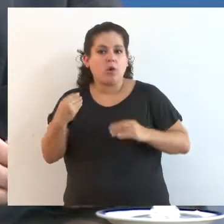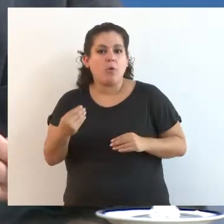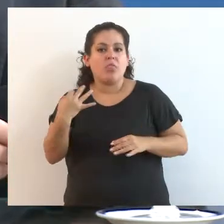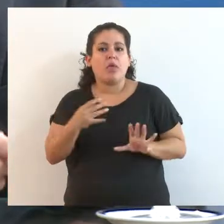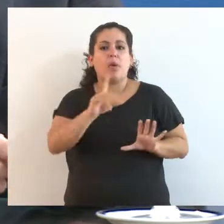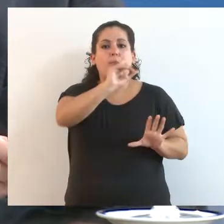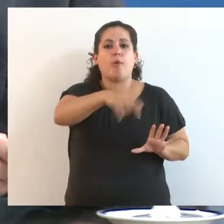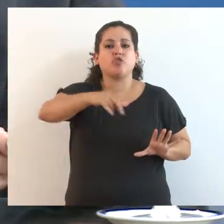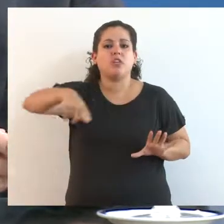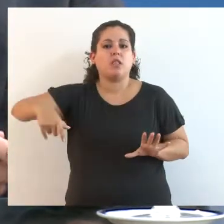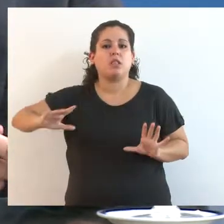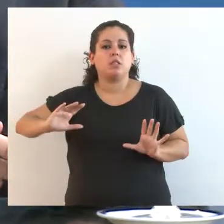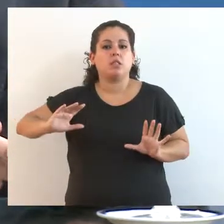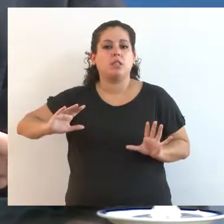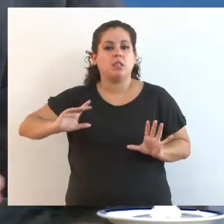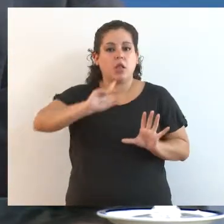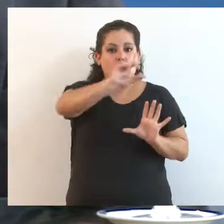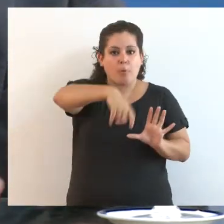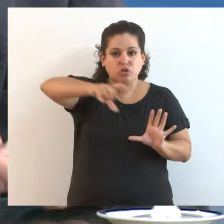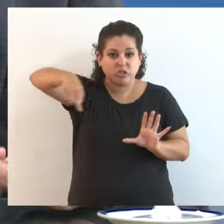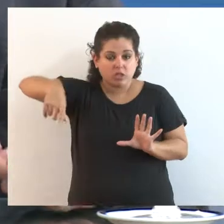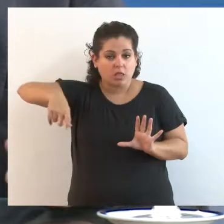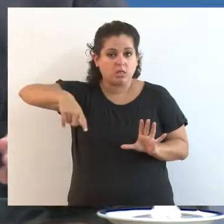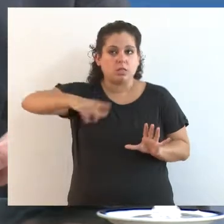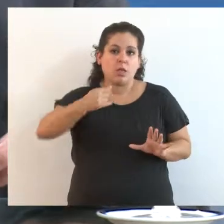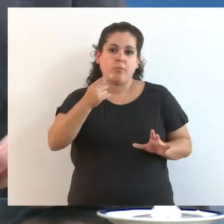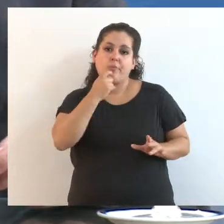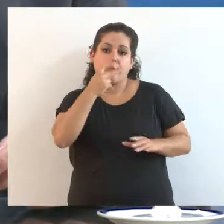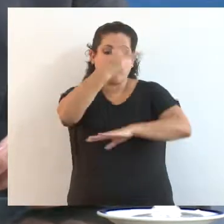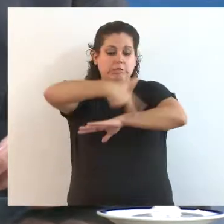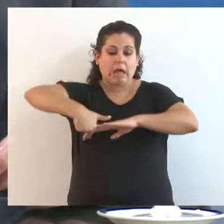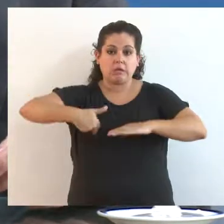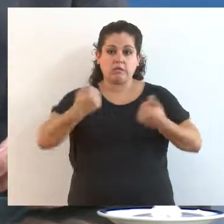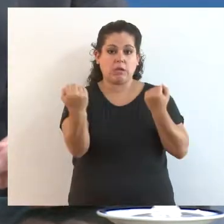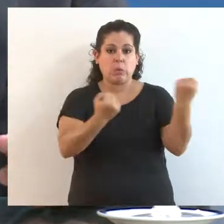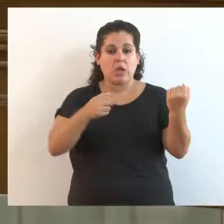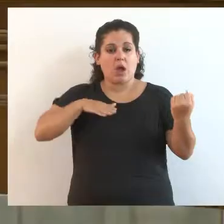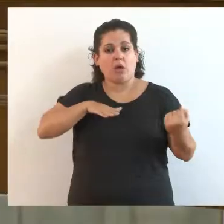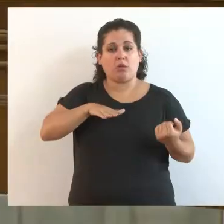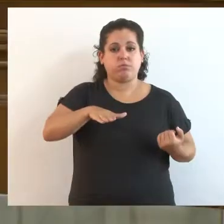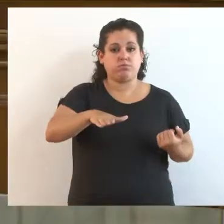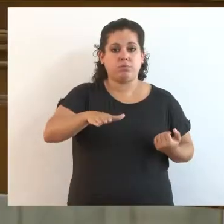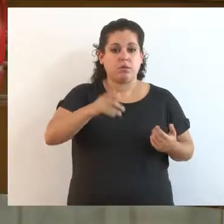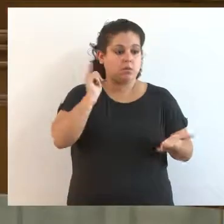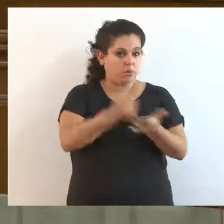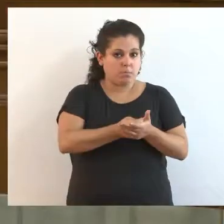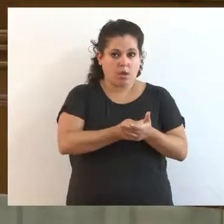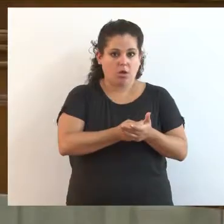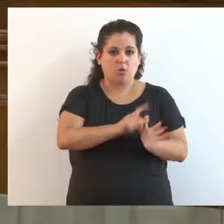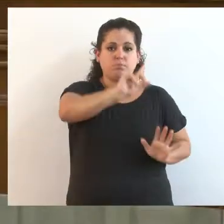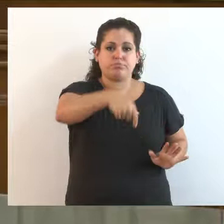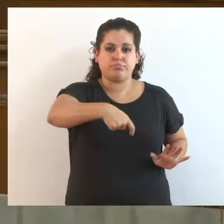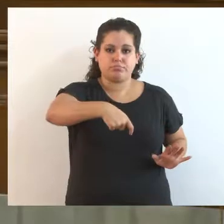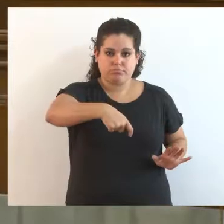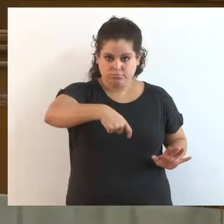es poniendo postnet en todos lados. Que el taxi tenga postnet móvil y me pueda cobrar con Europa, tarjeta de débito. En